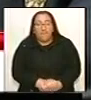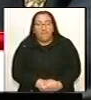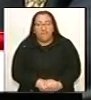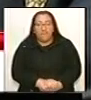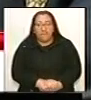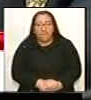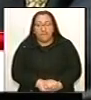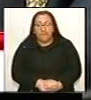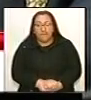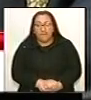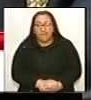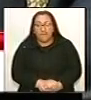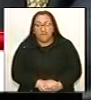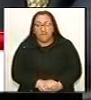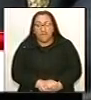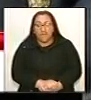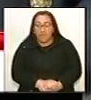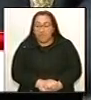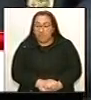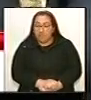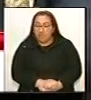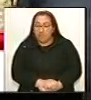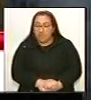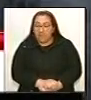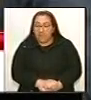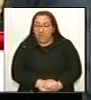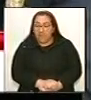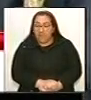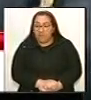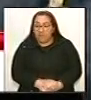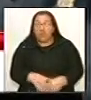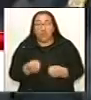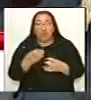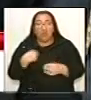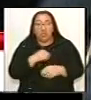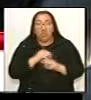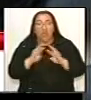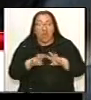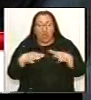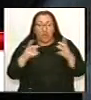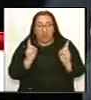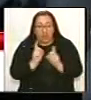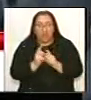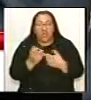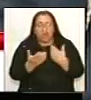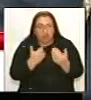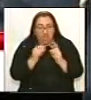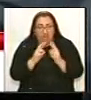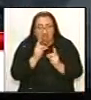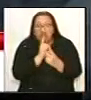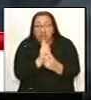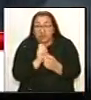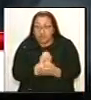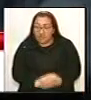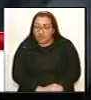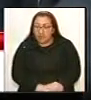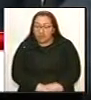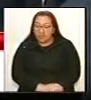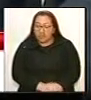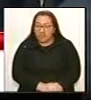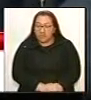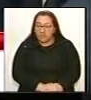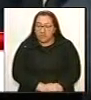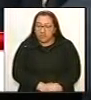en el transcurso, digamos, de las audiencias que hemos tenido, o mejor dicho, las entrevistas que hemos tenido con